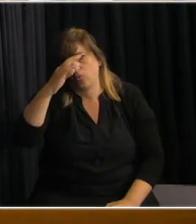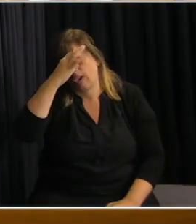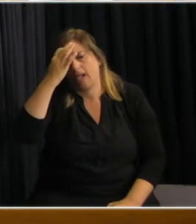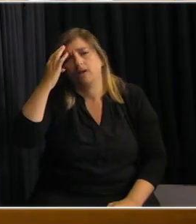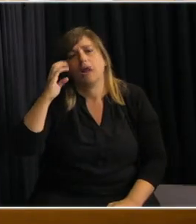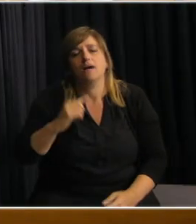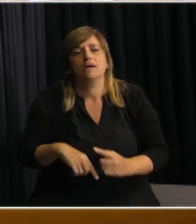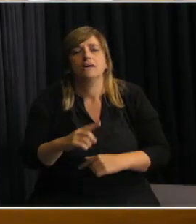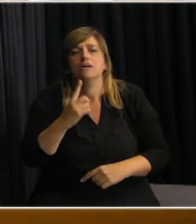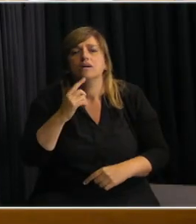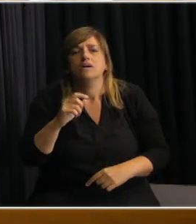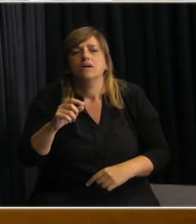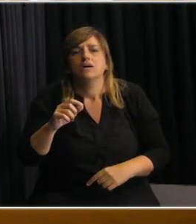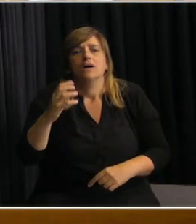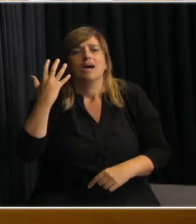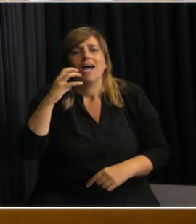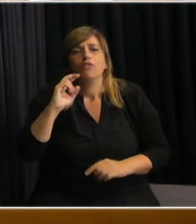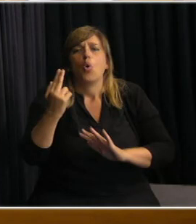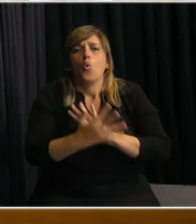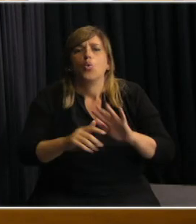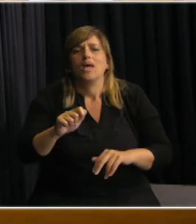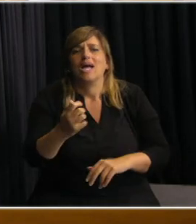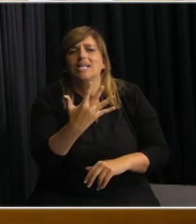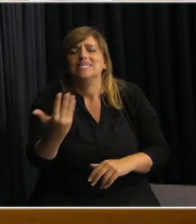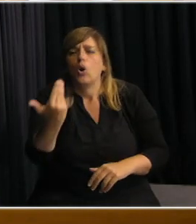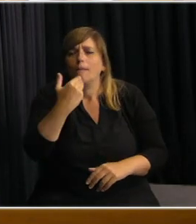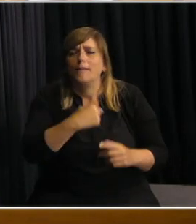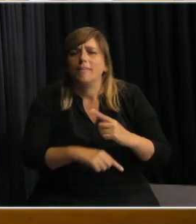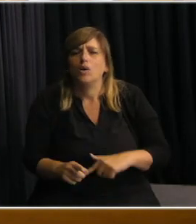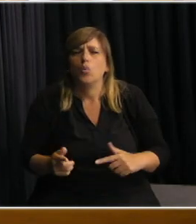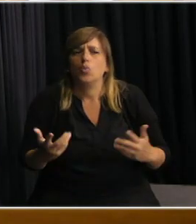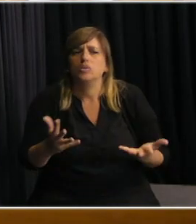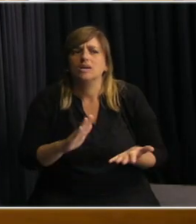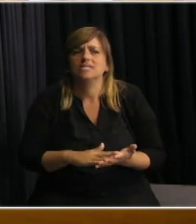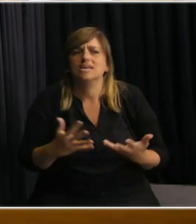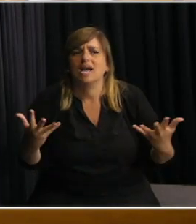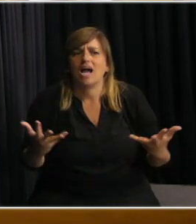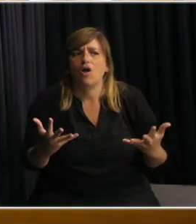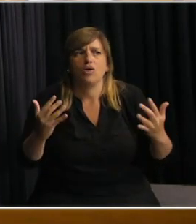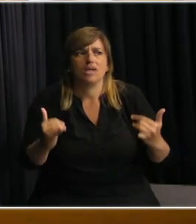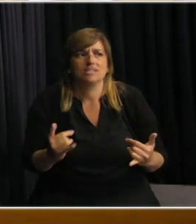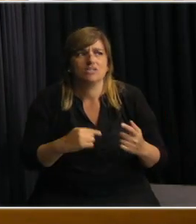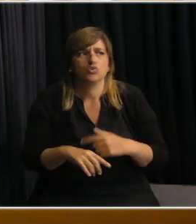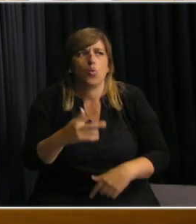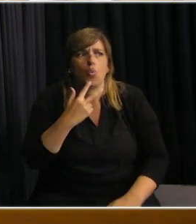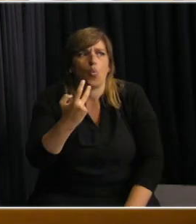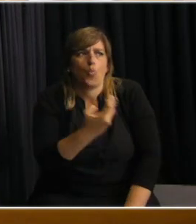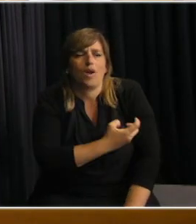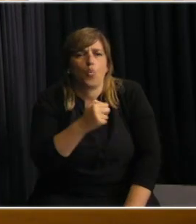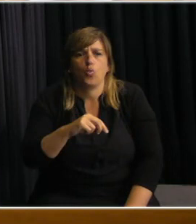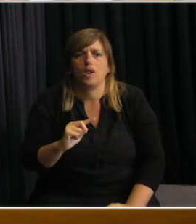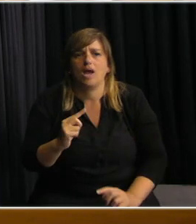Presidente, Ariel González de Radio Uruguay, Canal 5. Le quería consultar si ahora que está el horizonte de la vacuna llegando a nuestro